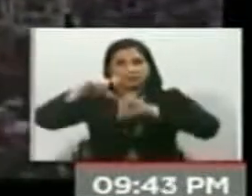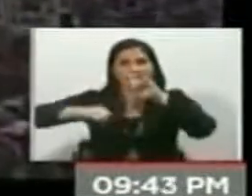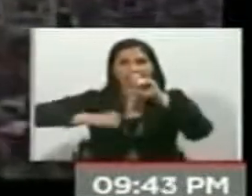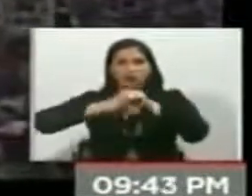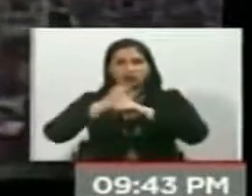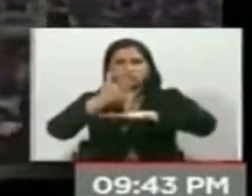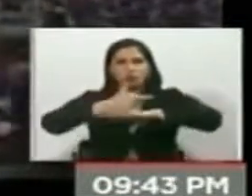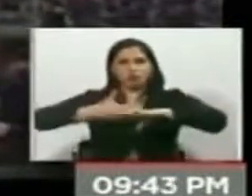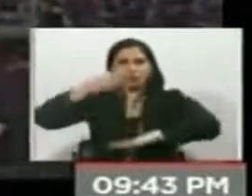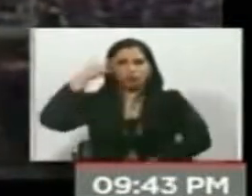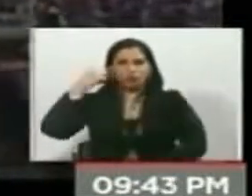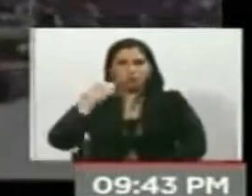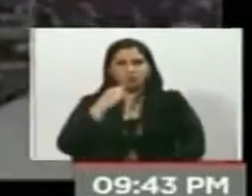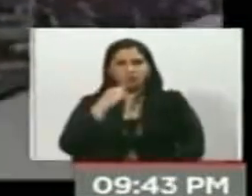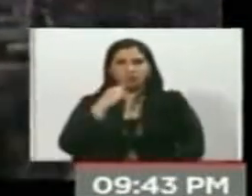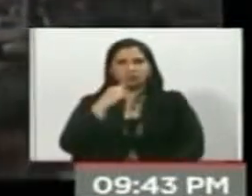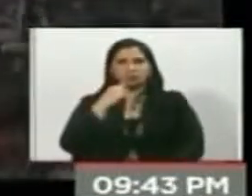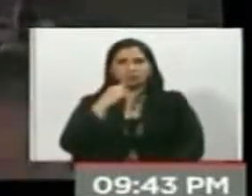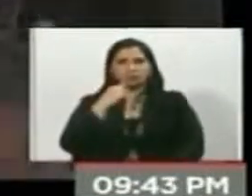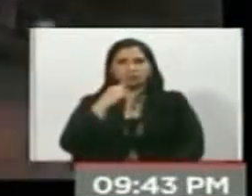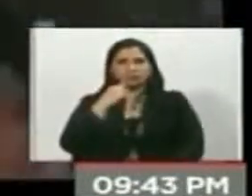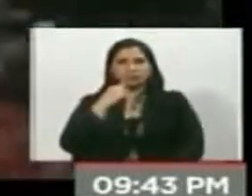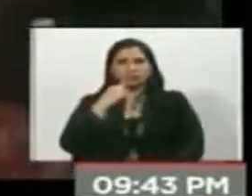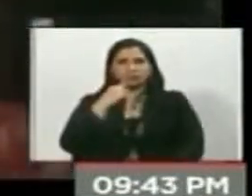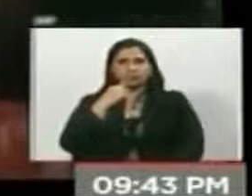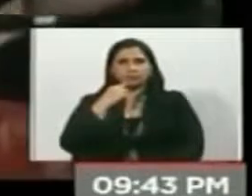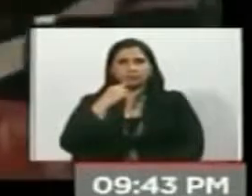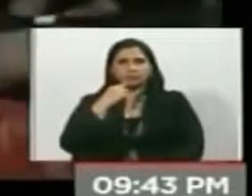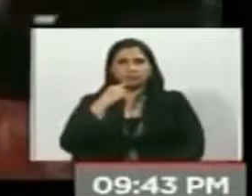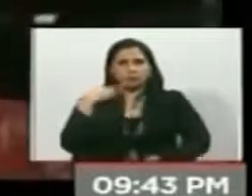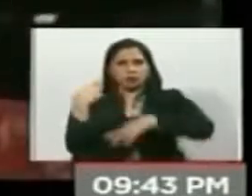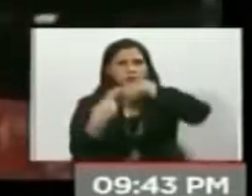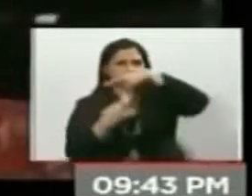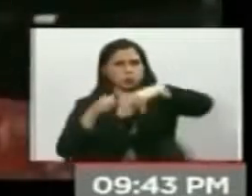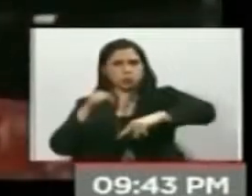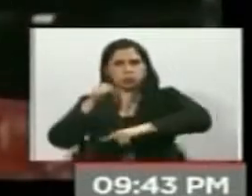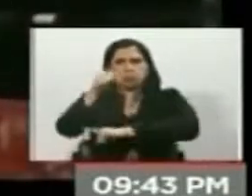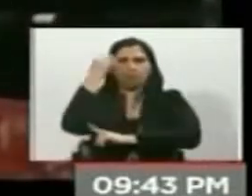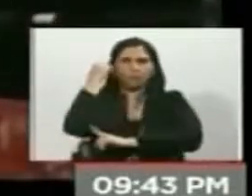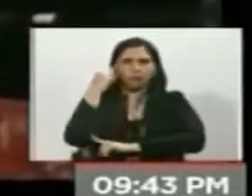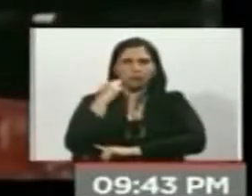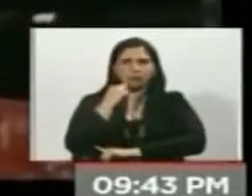gobierno bolivariano, de revolución bolivariana,